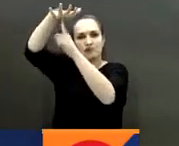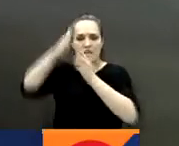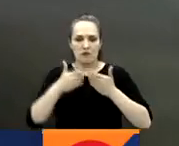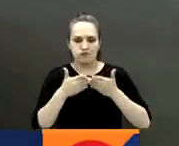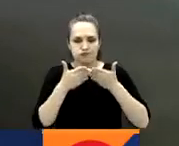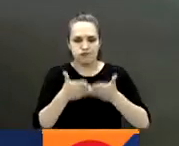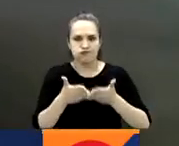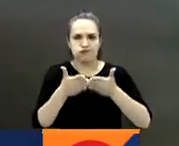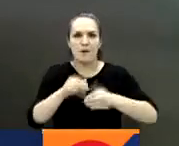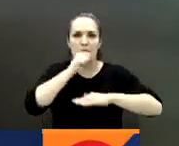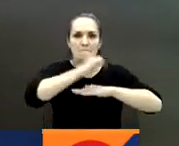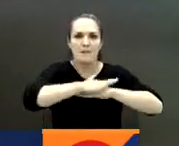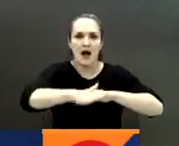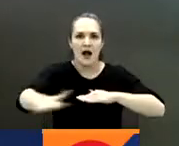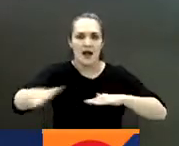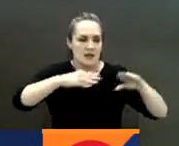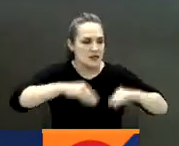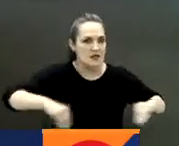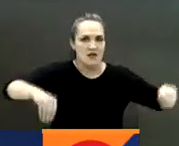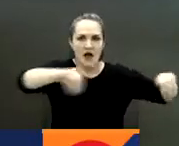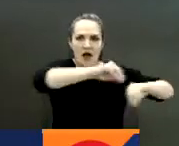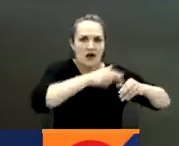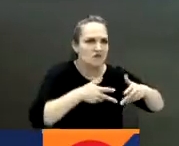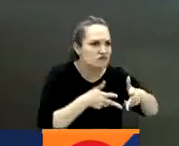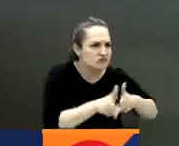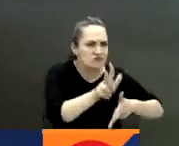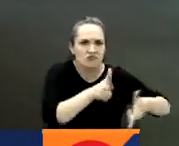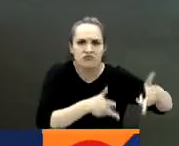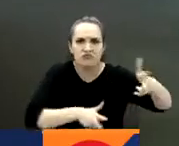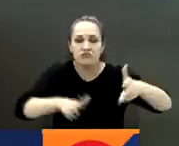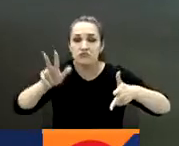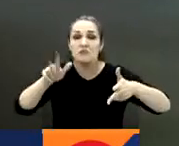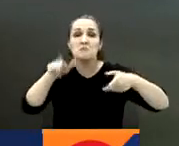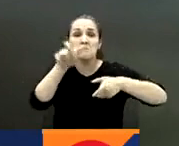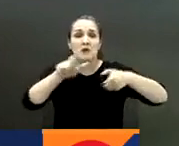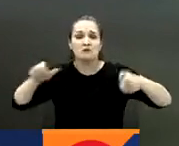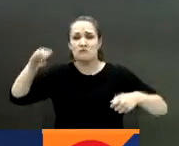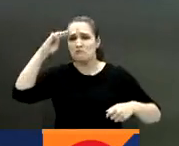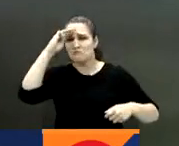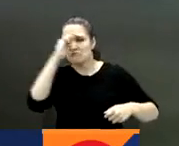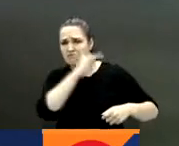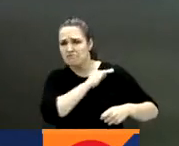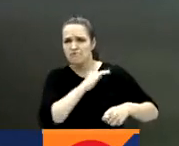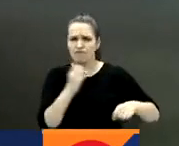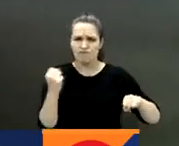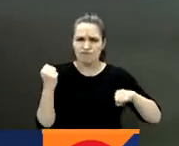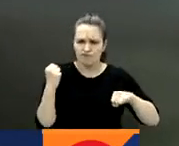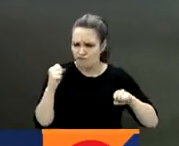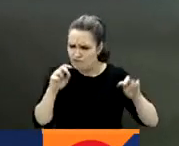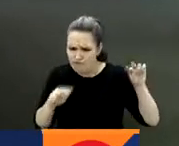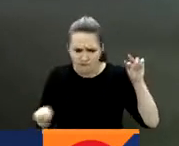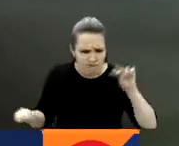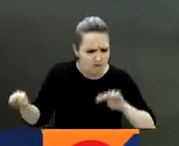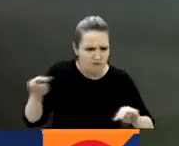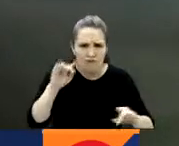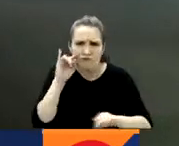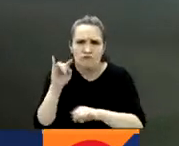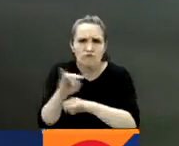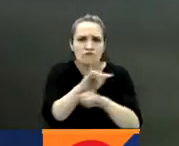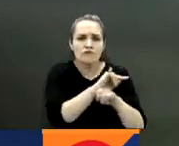Caribe también dispondrá de 3.000 hombres, quienes se encargarán de vigilar todos estos comicios electorales en